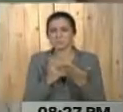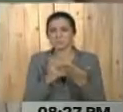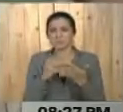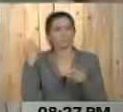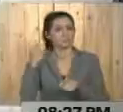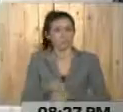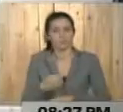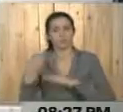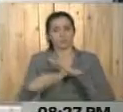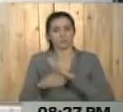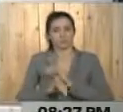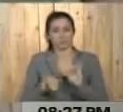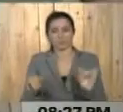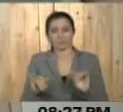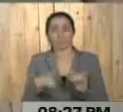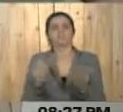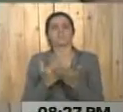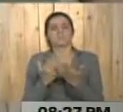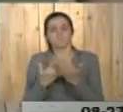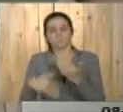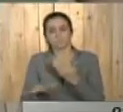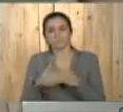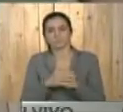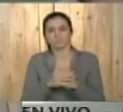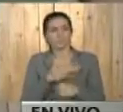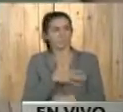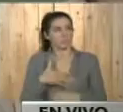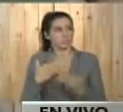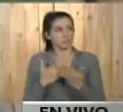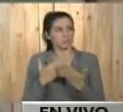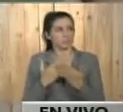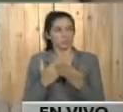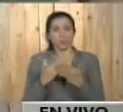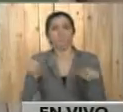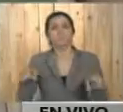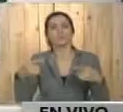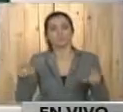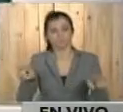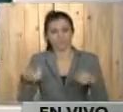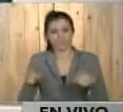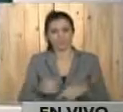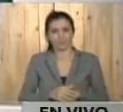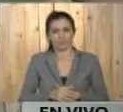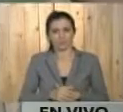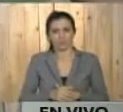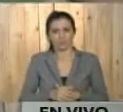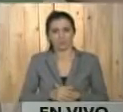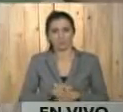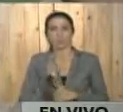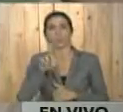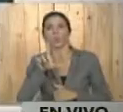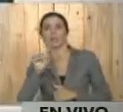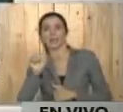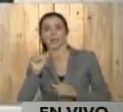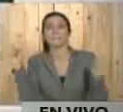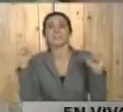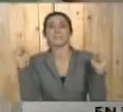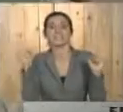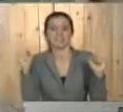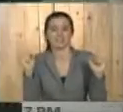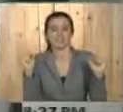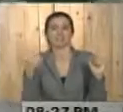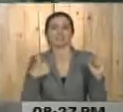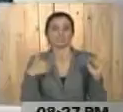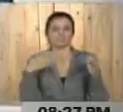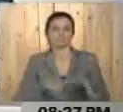gradué de bachiller. ¿Y vas a estudiar qué? Quiero estudiar música en la ULA de Mérida. Soy del estado de